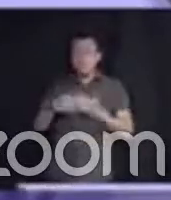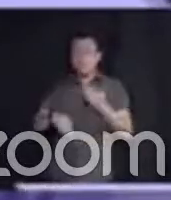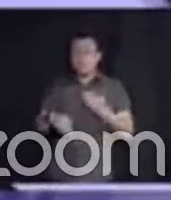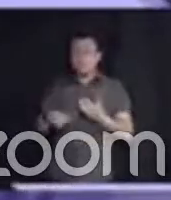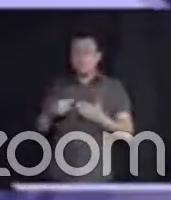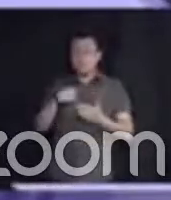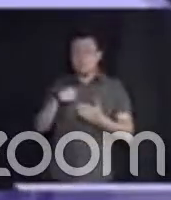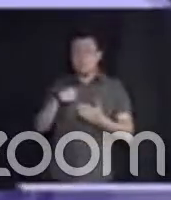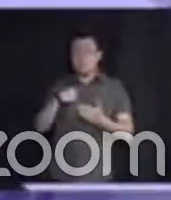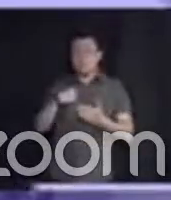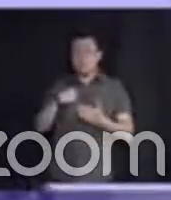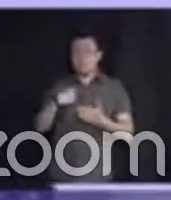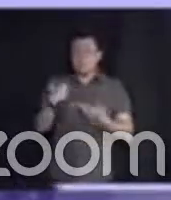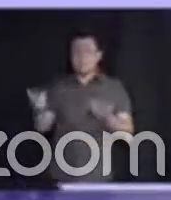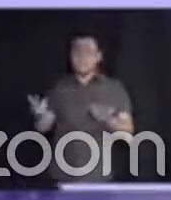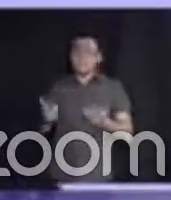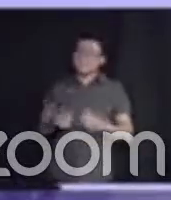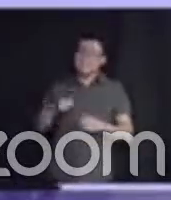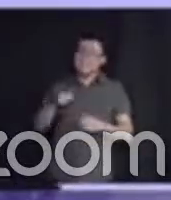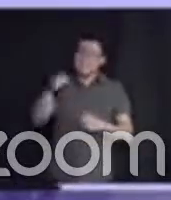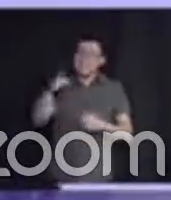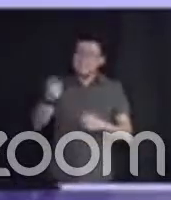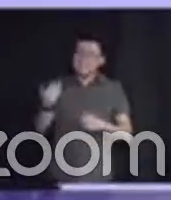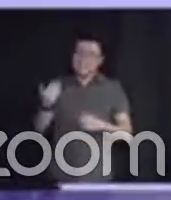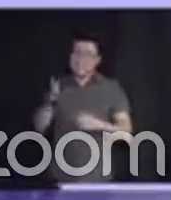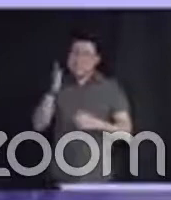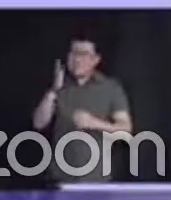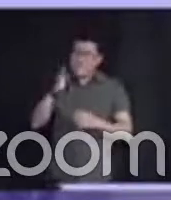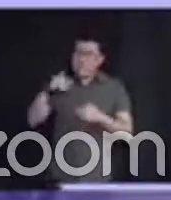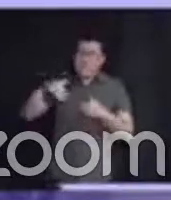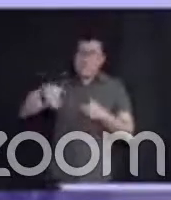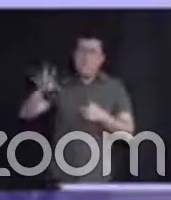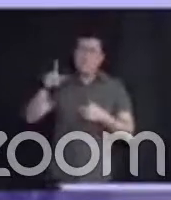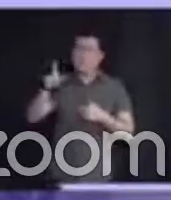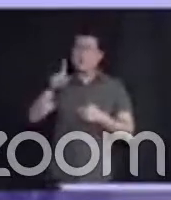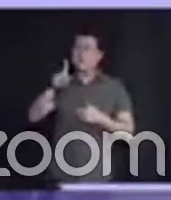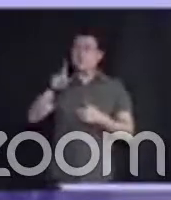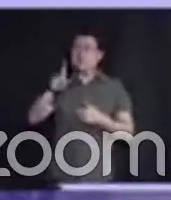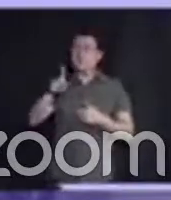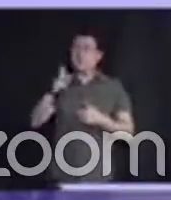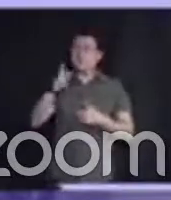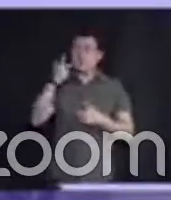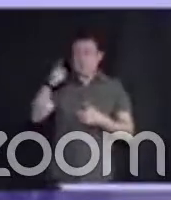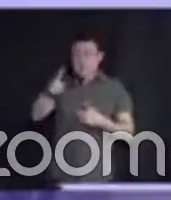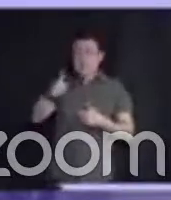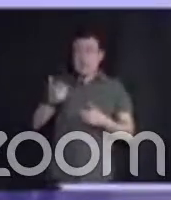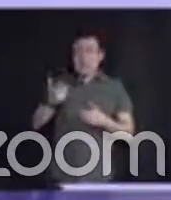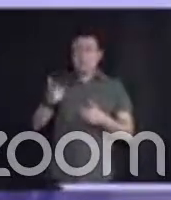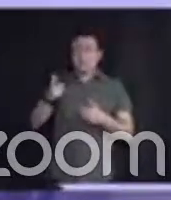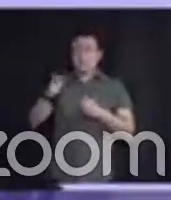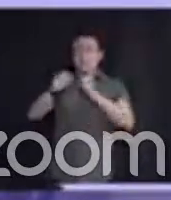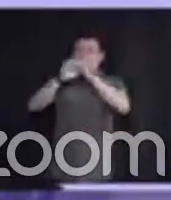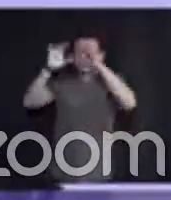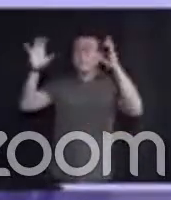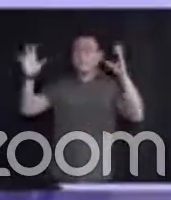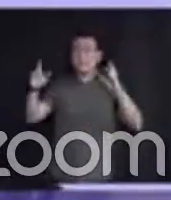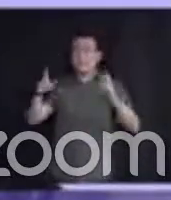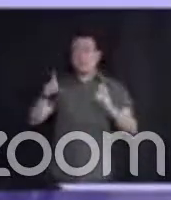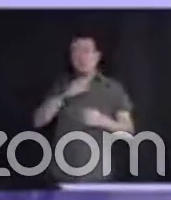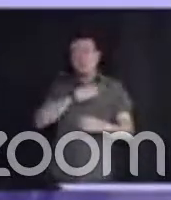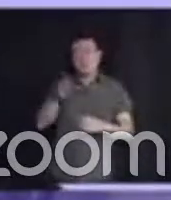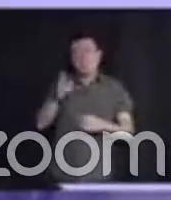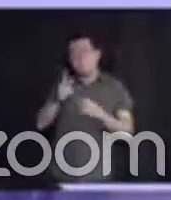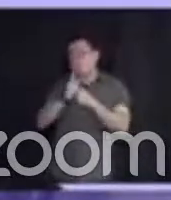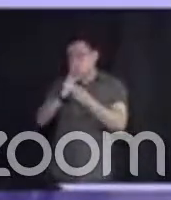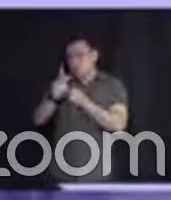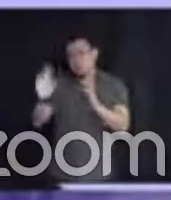¿Y ustedes creen que no? A mí no me daría gusto decir, oye, que este chavo que acaba de entrar, es que tengo muchas ganas, tengo mucha ilusión. Pues qué bueno